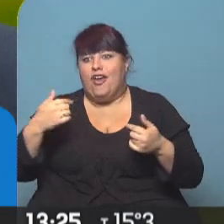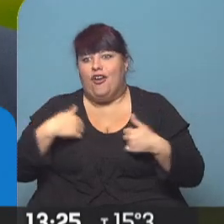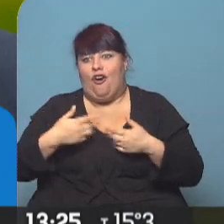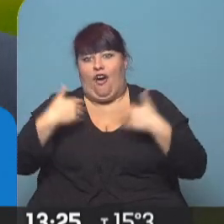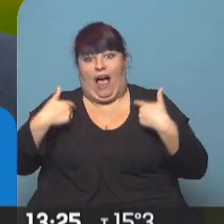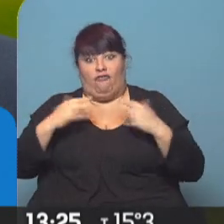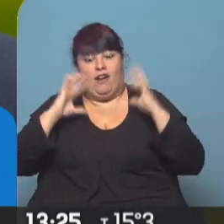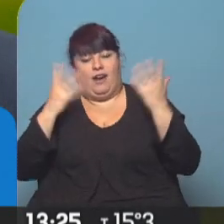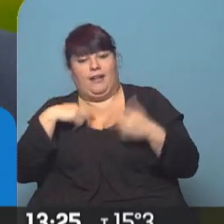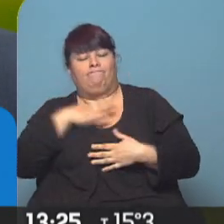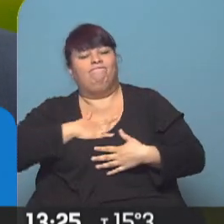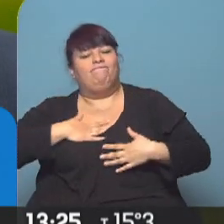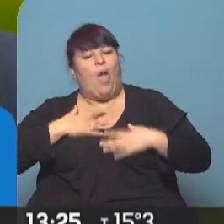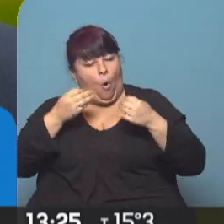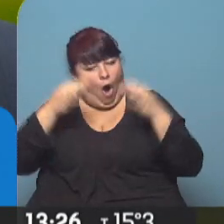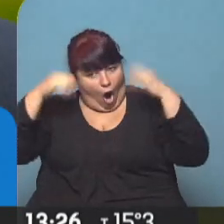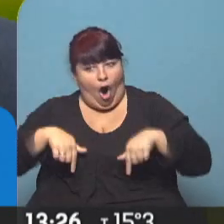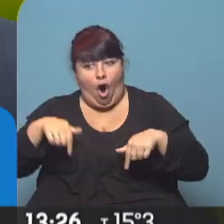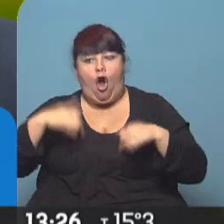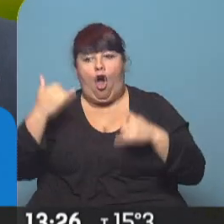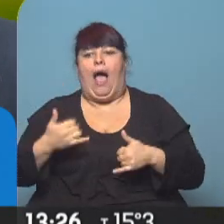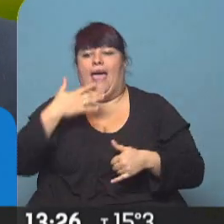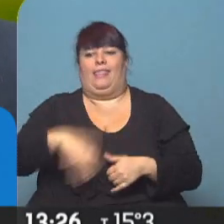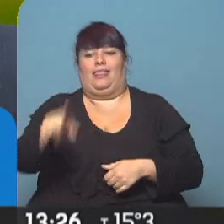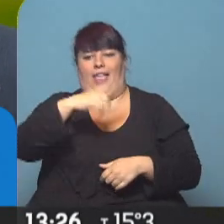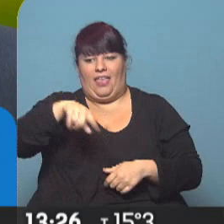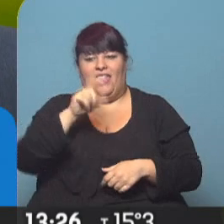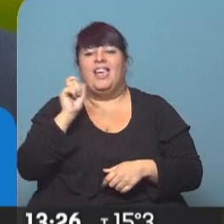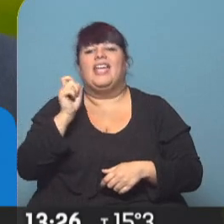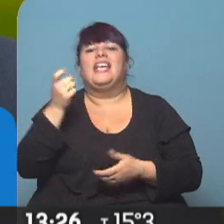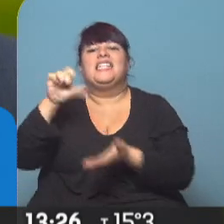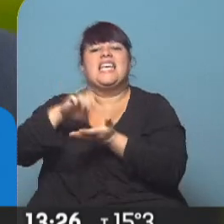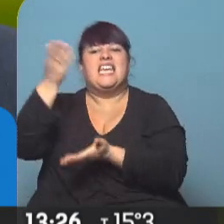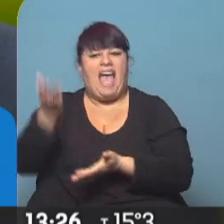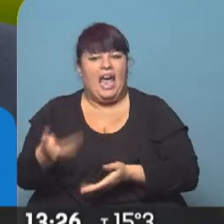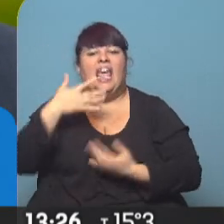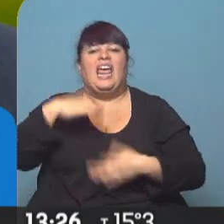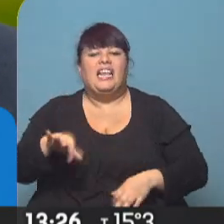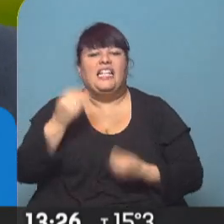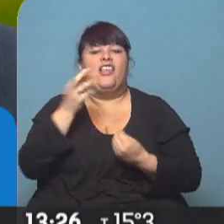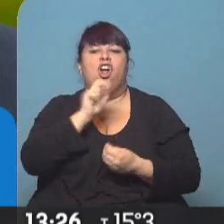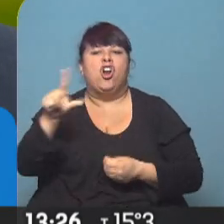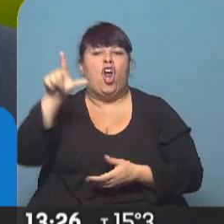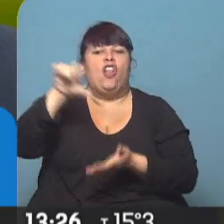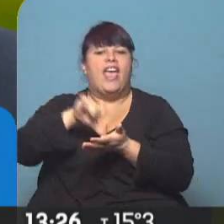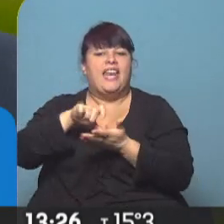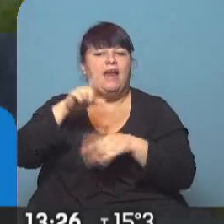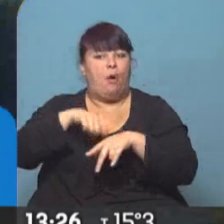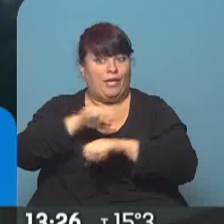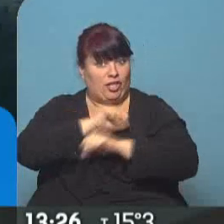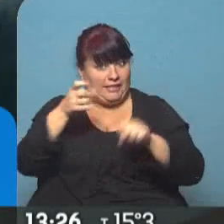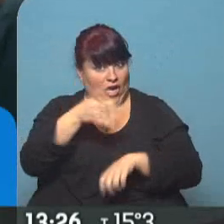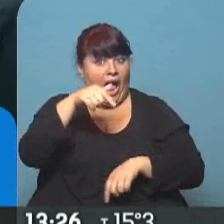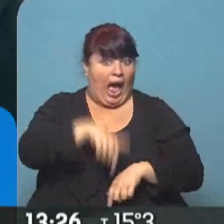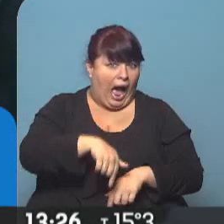atmósfera. Nosotros sentimos que hoy hay una comprensión quién es Irán, hay una comprensión del rol de Irán en el terror, tanto